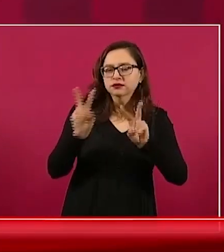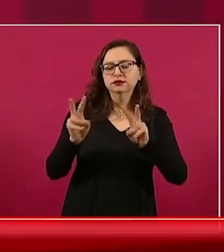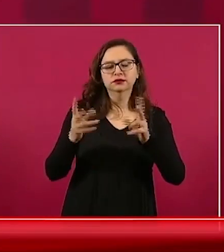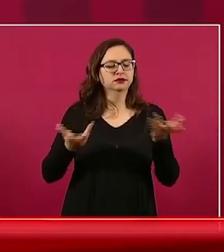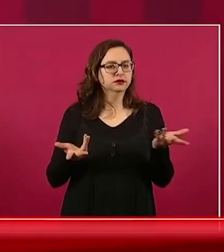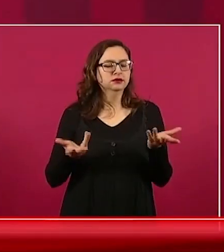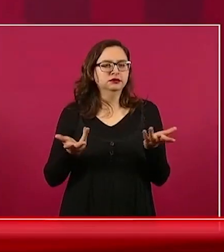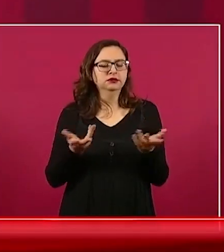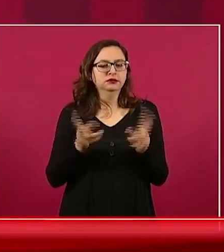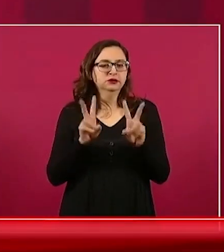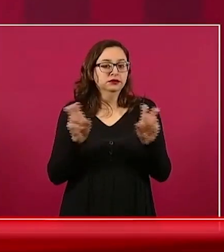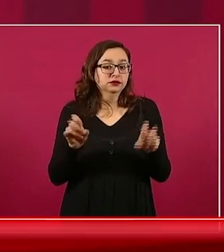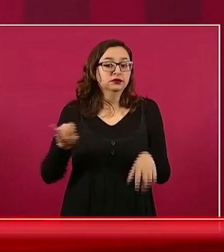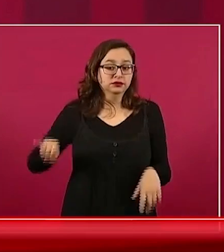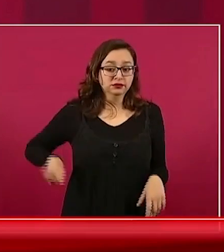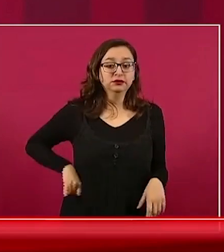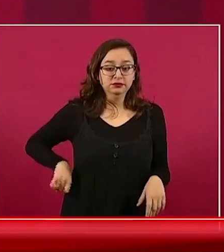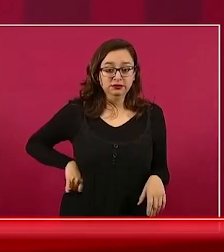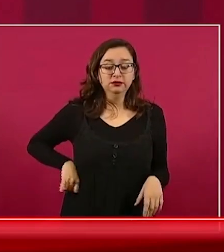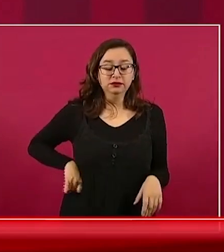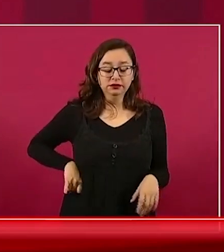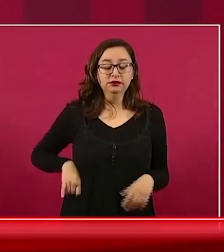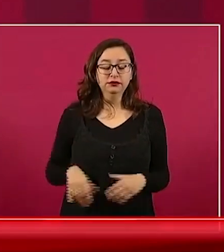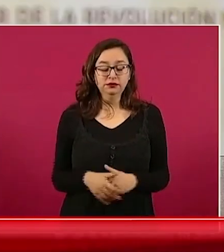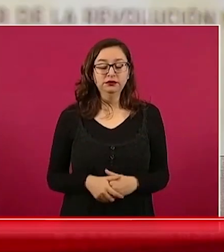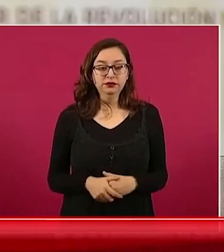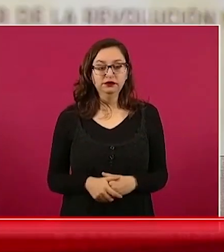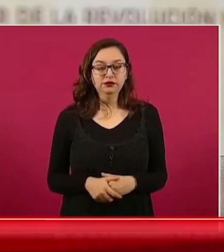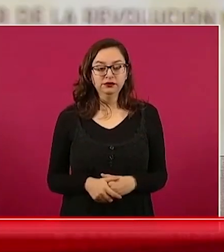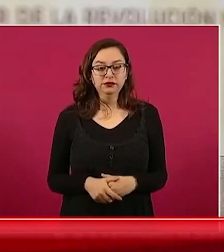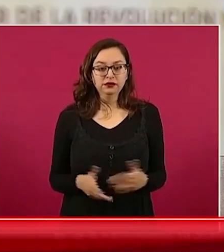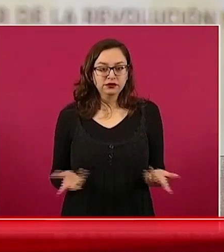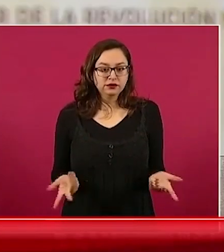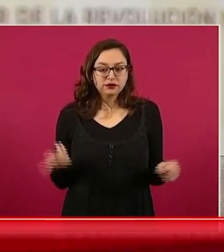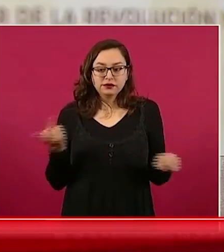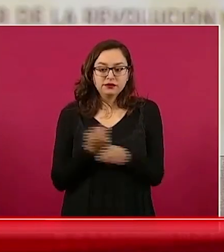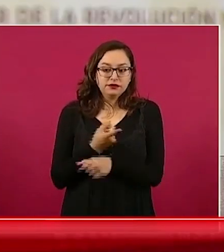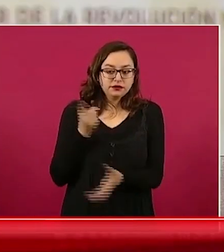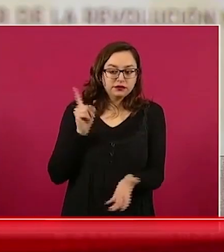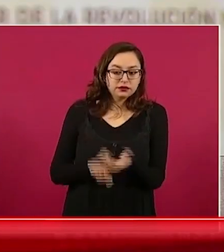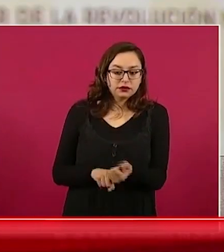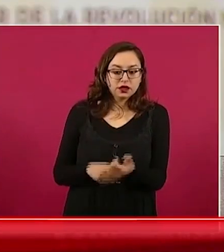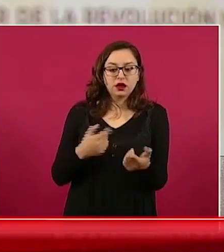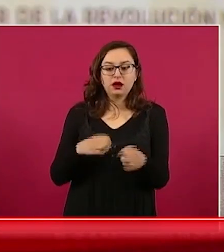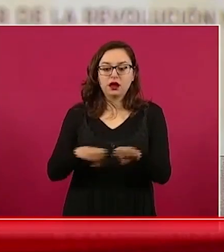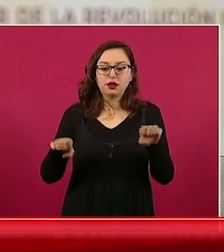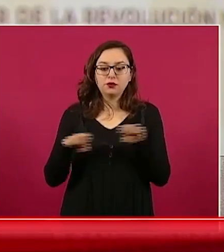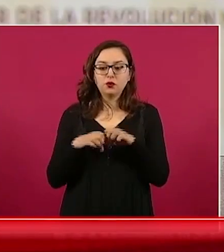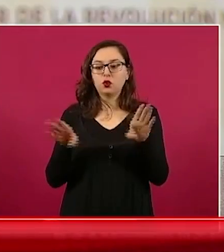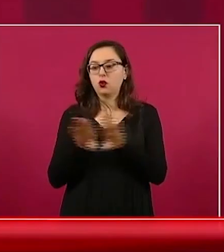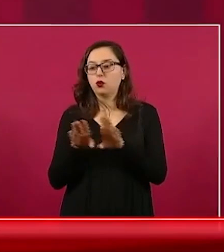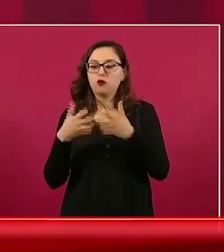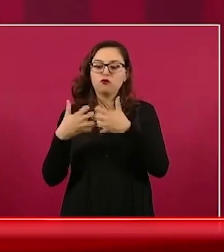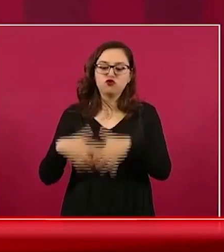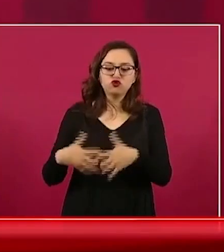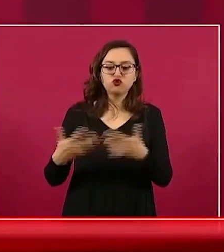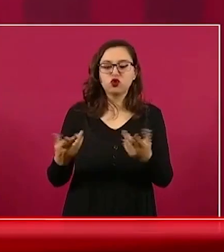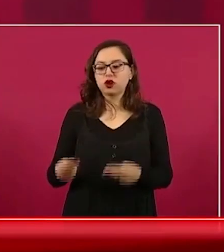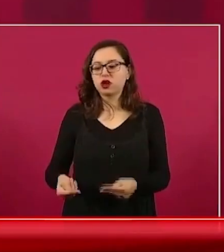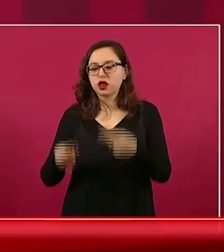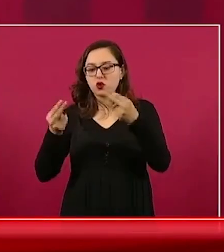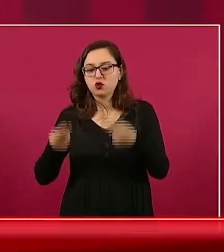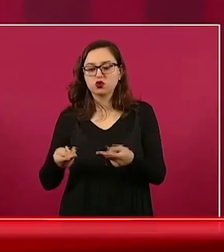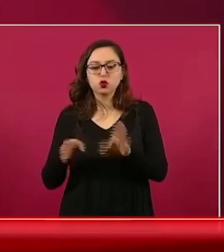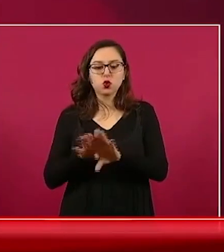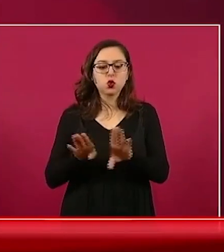todos. Es un buen tema. O sea, ¿qué pasa con los equipos de fútbol? Todo esto